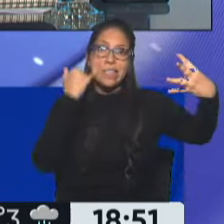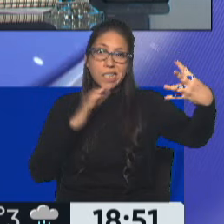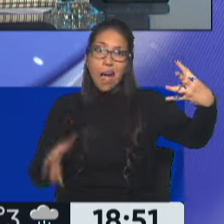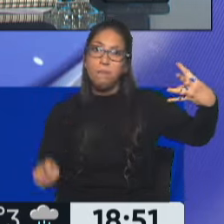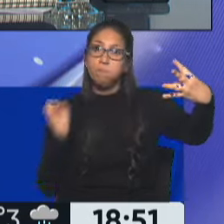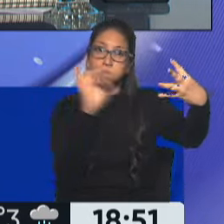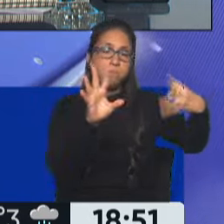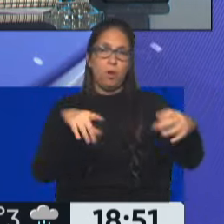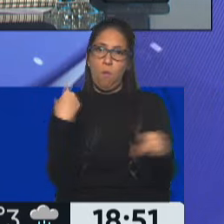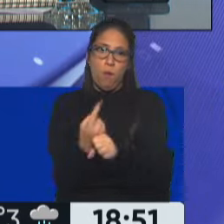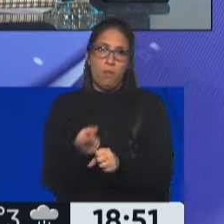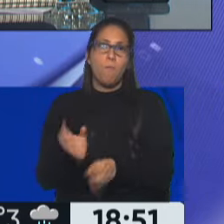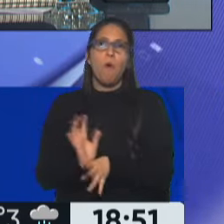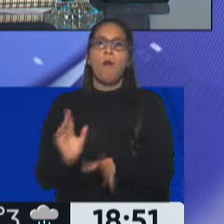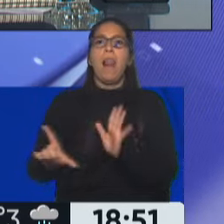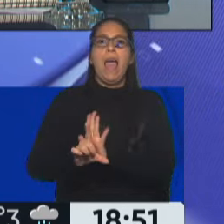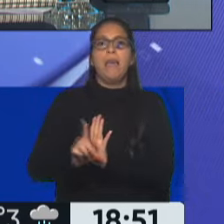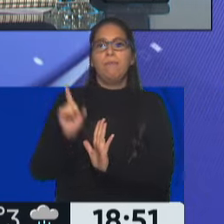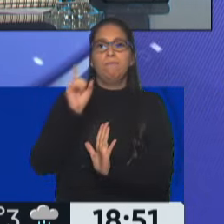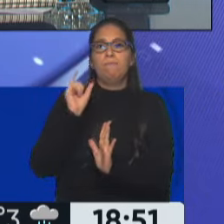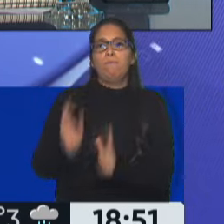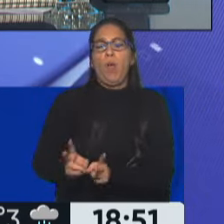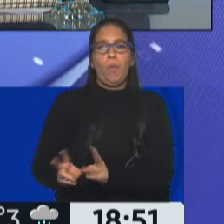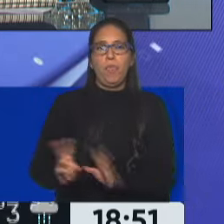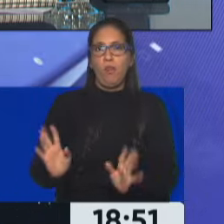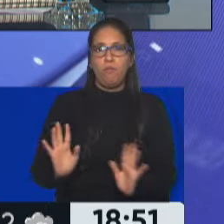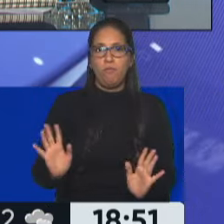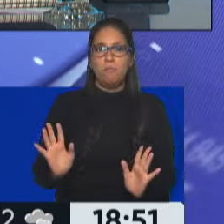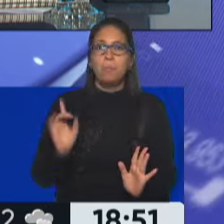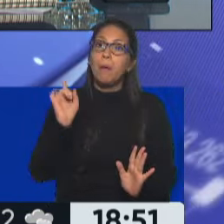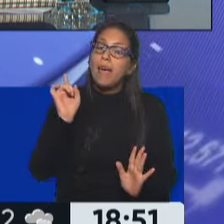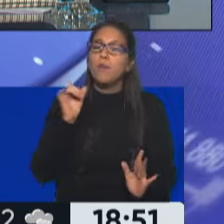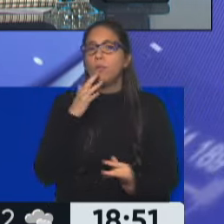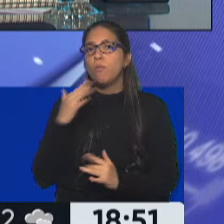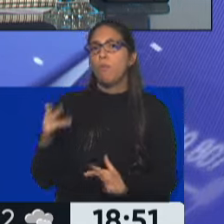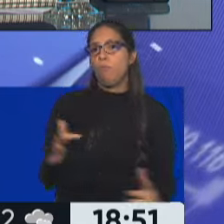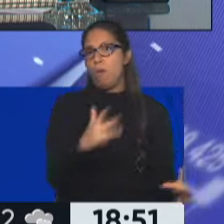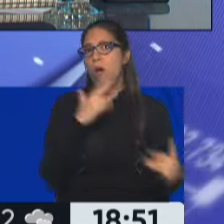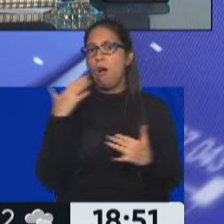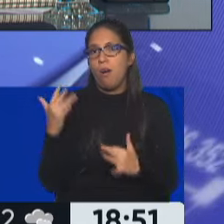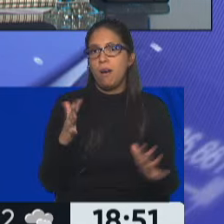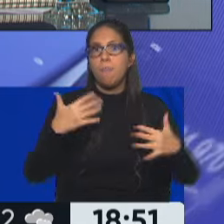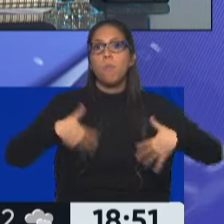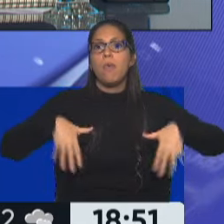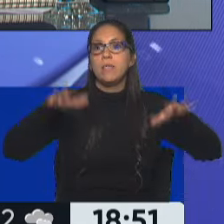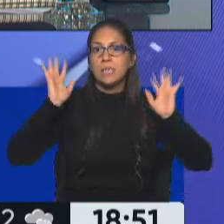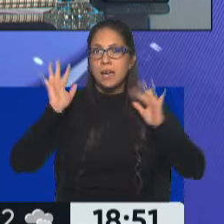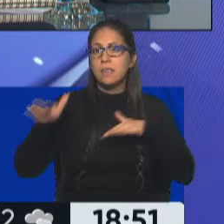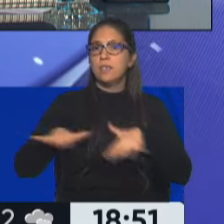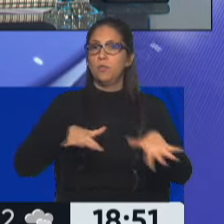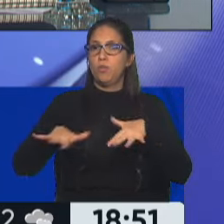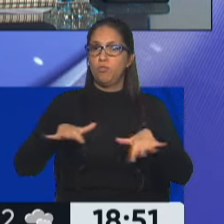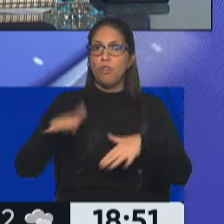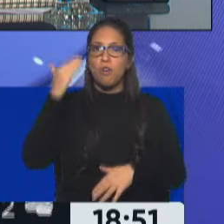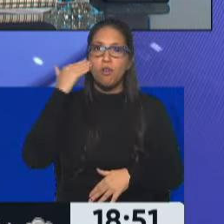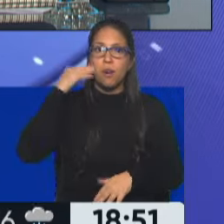que se estaría, digamos, como violando con esta cuestión. Pero se empieza a especular un poco si puede llegar a cambiar esta